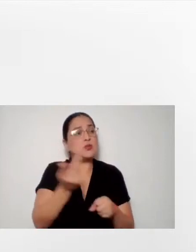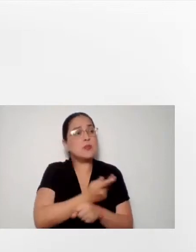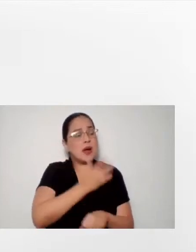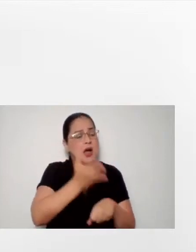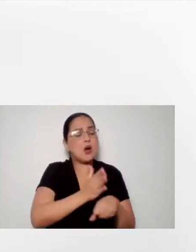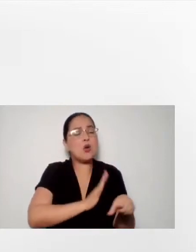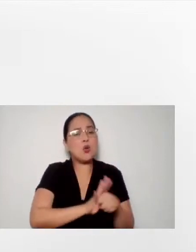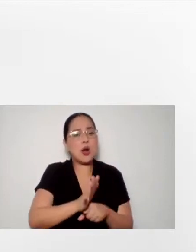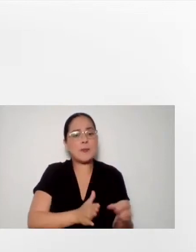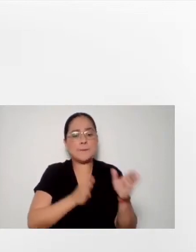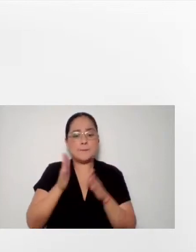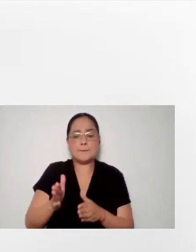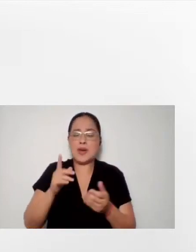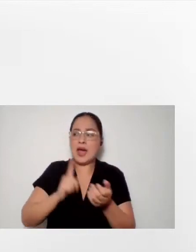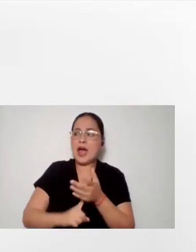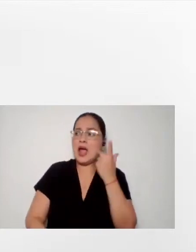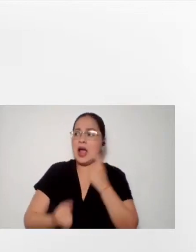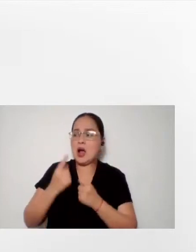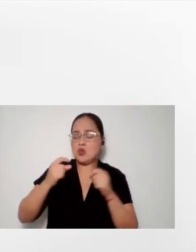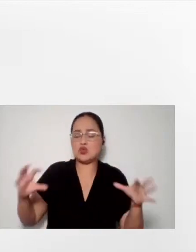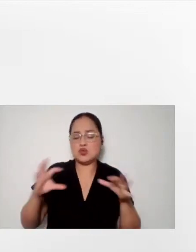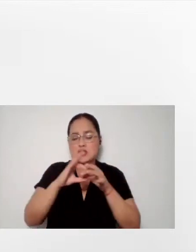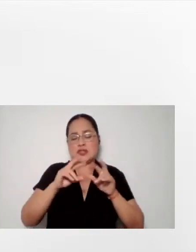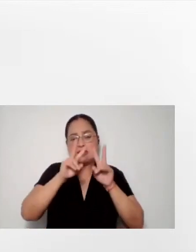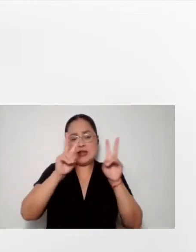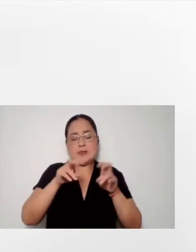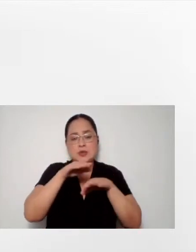cuestiones generales aplicables a los alimentos.